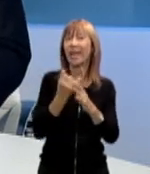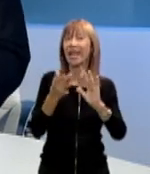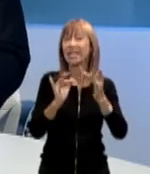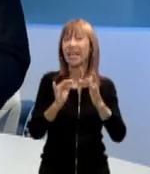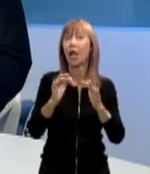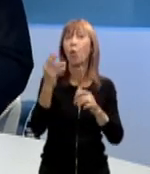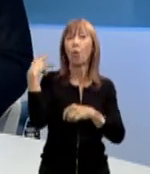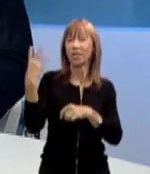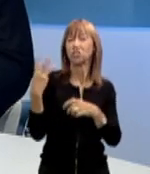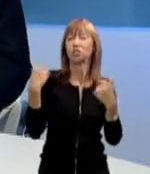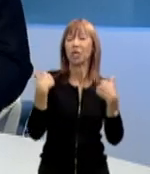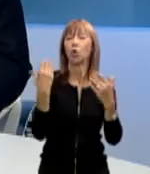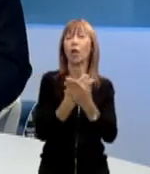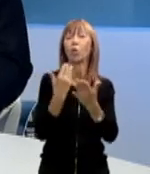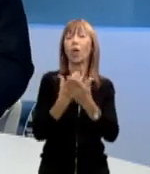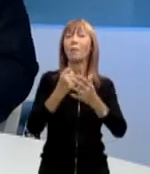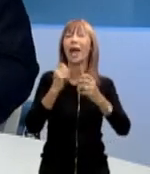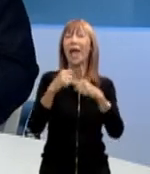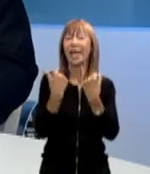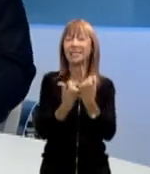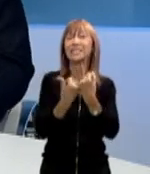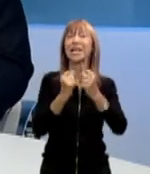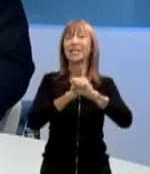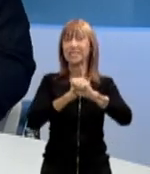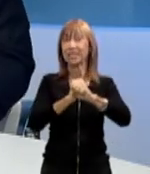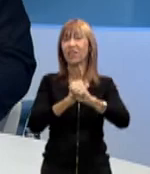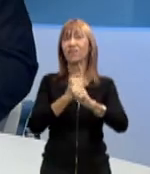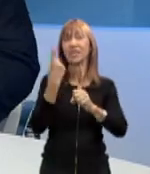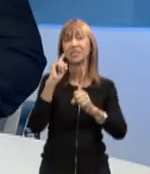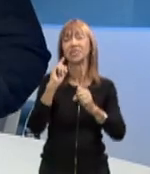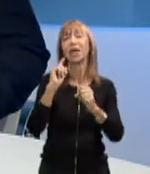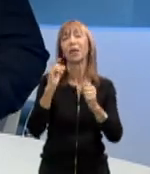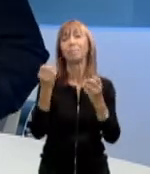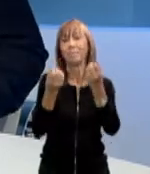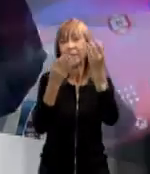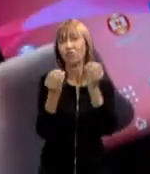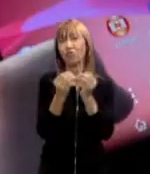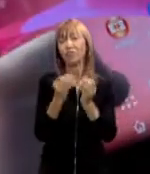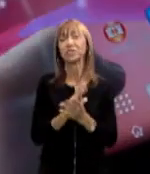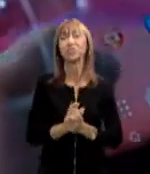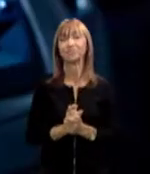agencia de defensa cibernética. La información en Notas de Tecnología.